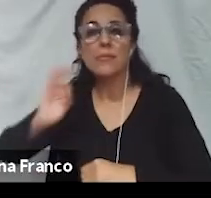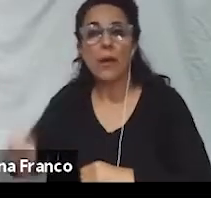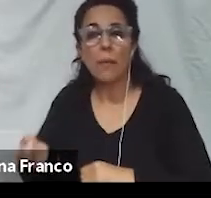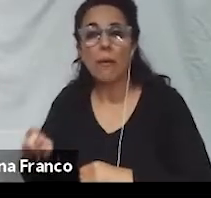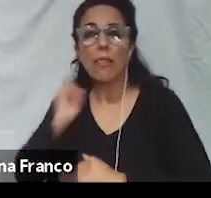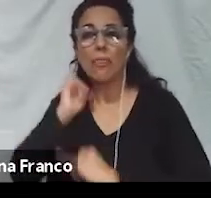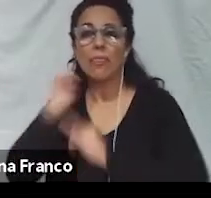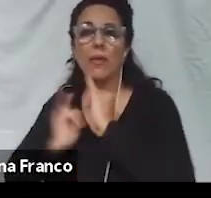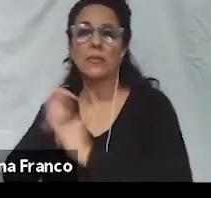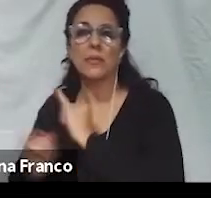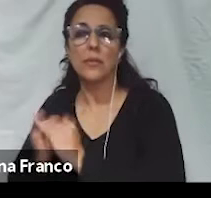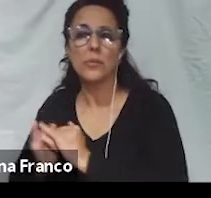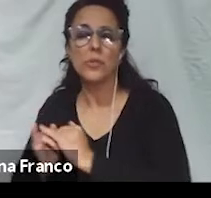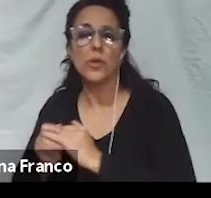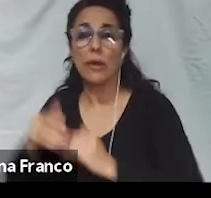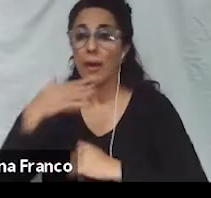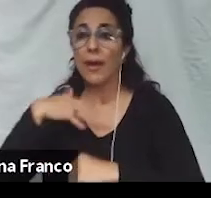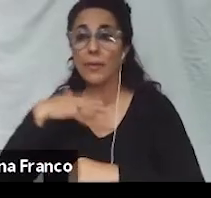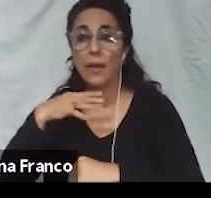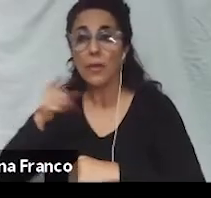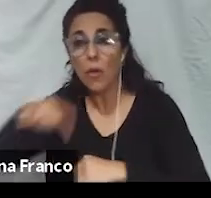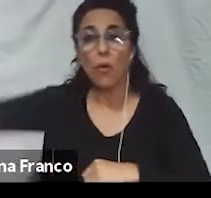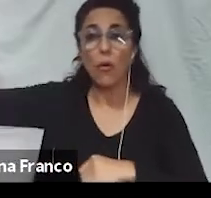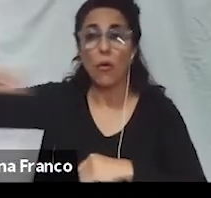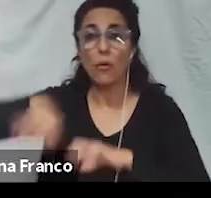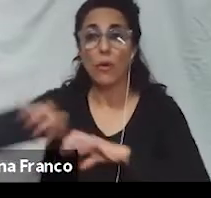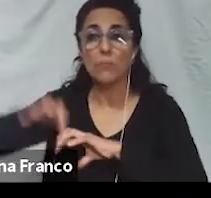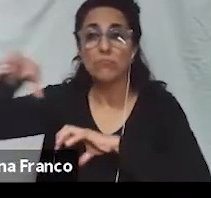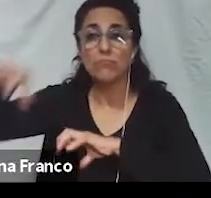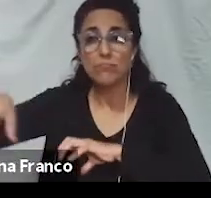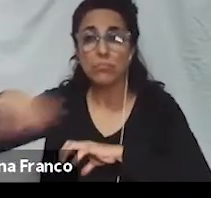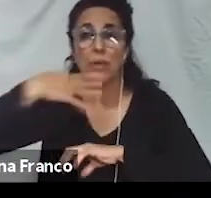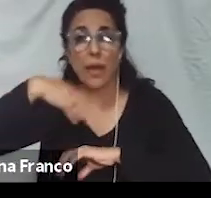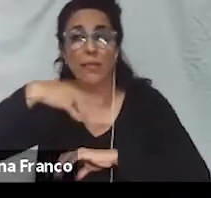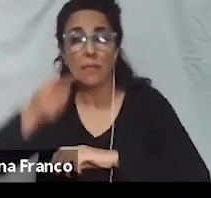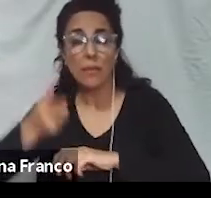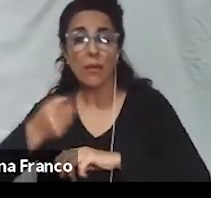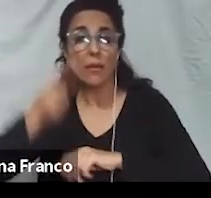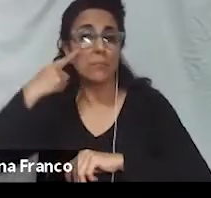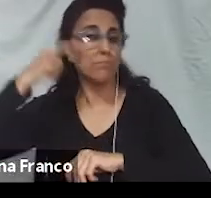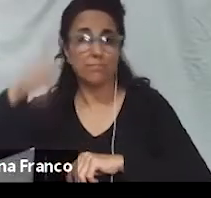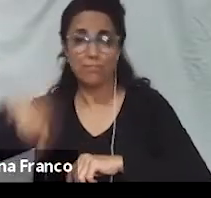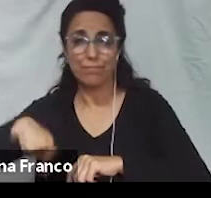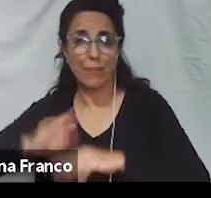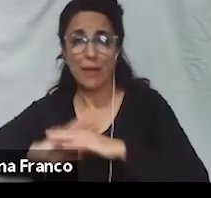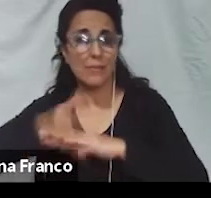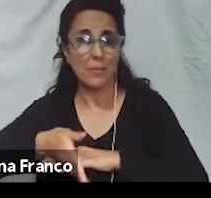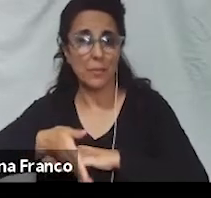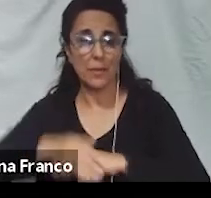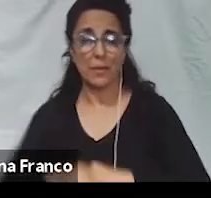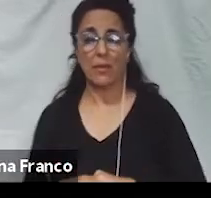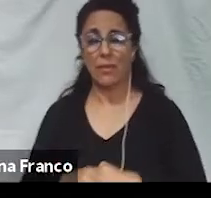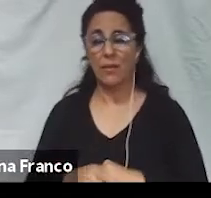de describirlos de tal forma que lo entiendan otras personas de otras áreas, a lo mejor personas que no tienen conocimiento